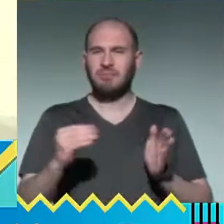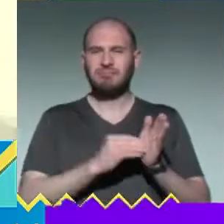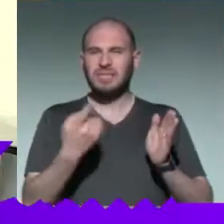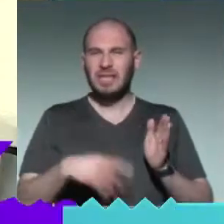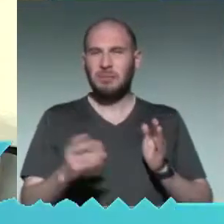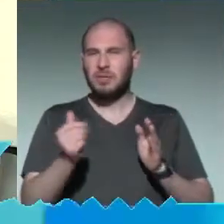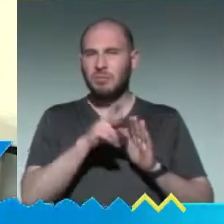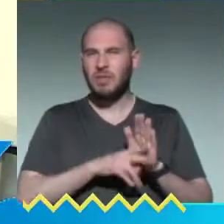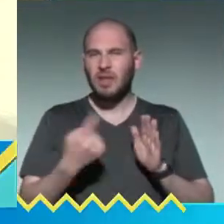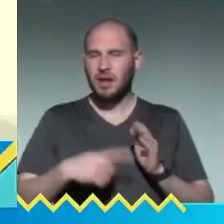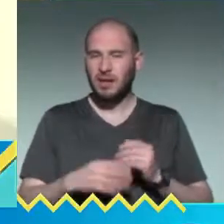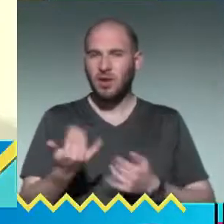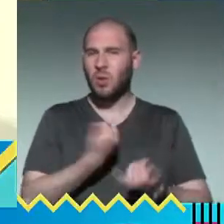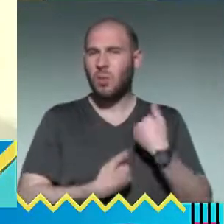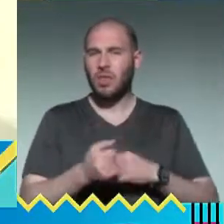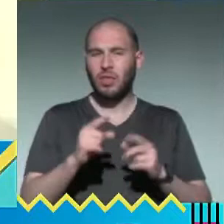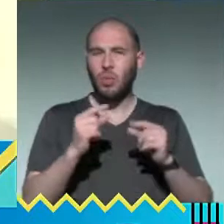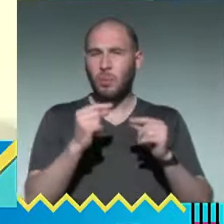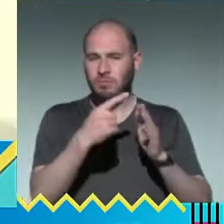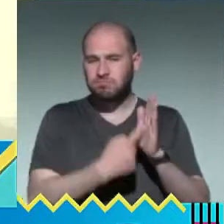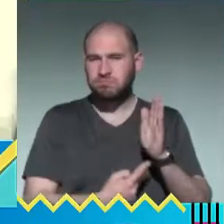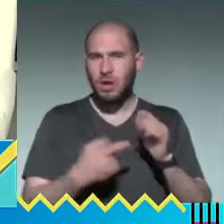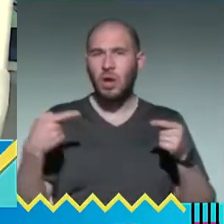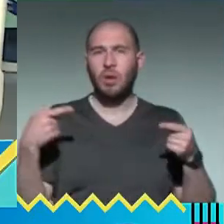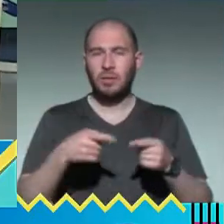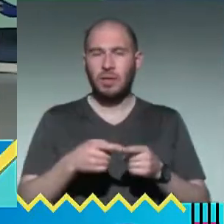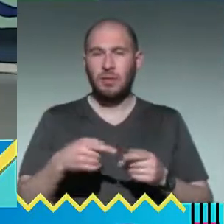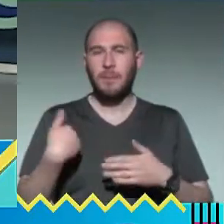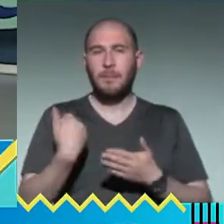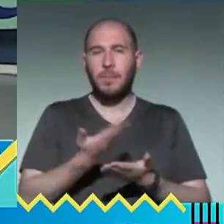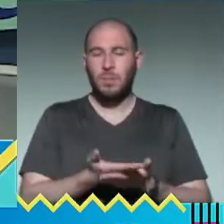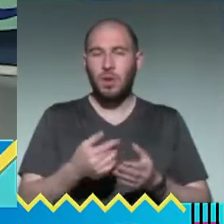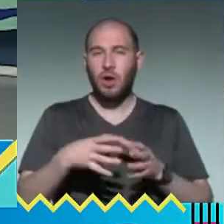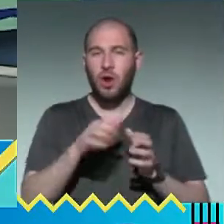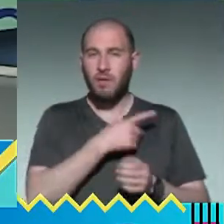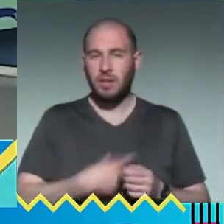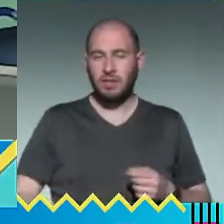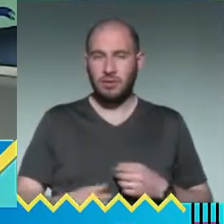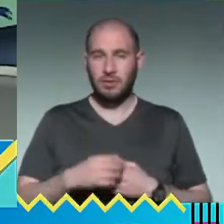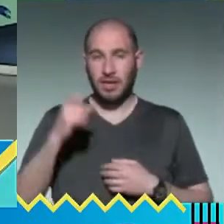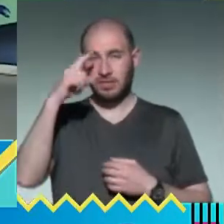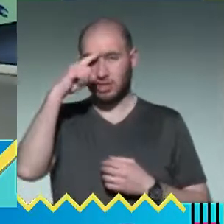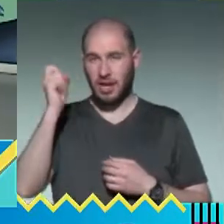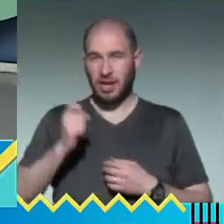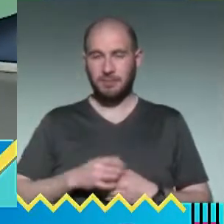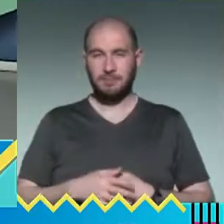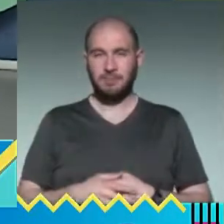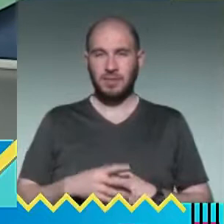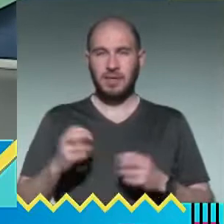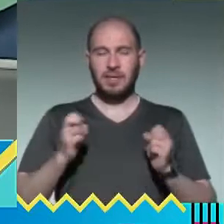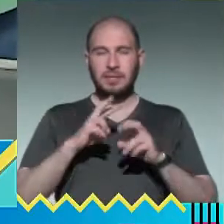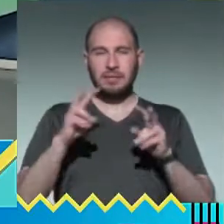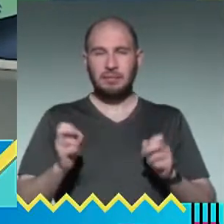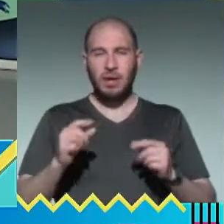este presupuesto? ¿Qué nos dicen los números y esas metas que se han propuesto desde el Ejecutivo Nacional? ¿Sí? Bueno, en términos